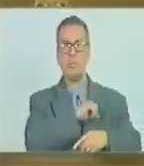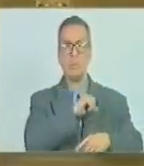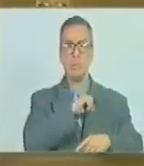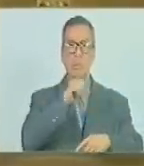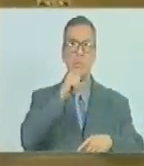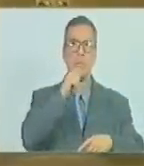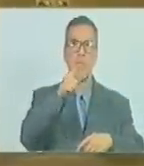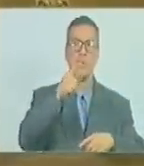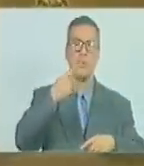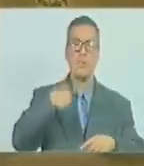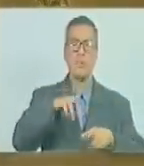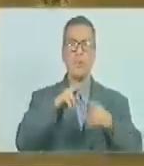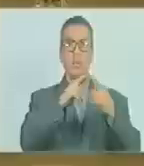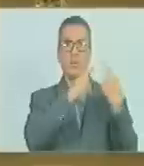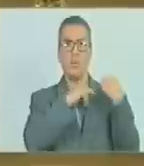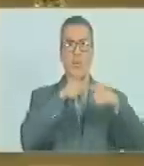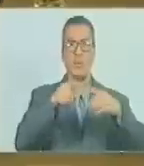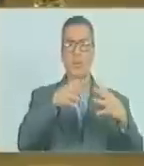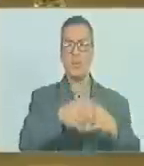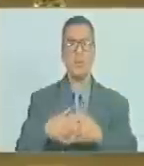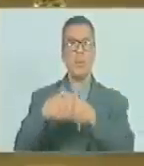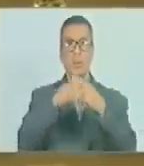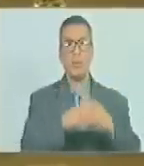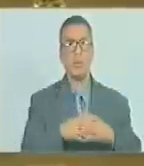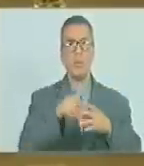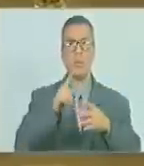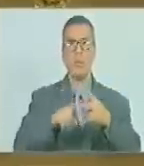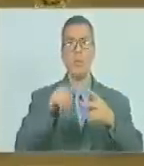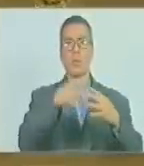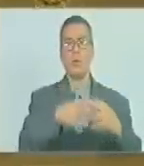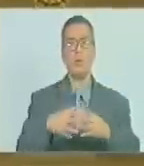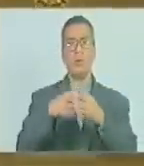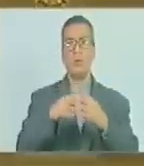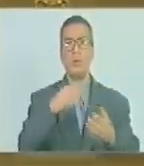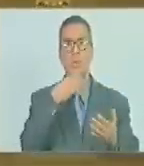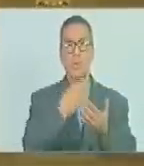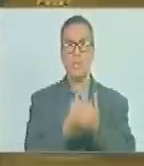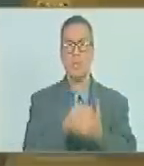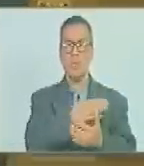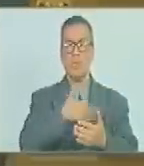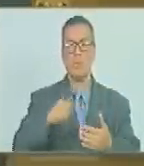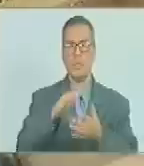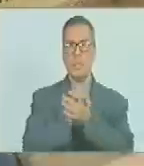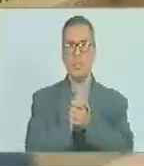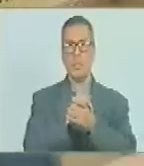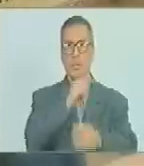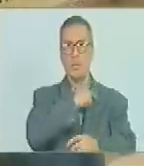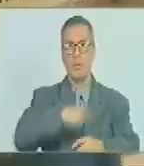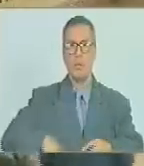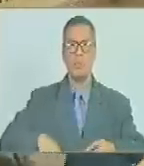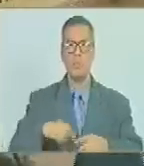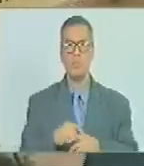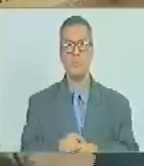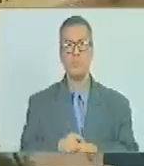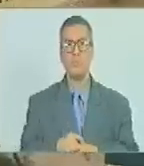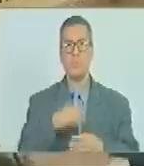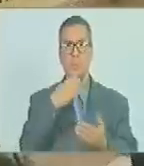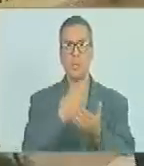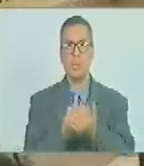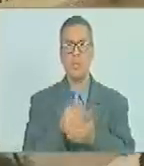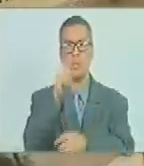de la terrible amenaza que representan los Estados Unidos, el imperialismo norteamericano. Muchas gracias, querido camarada presidente.